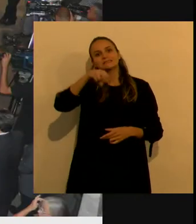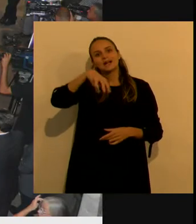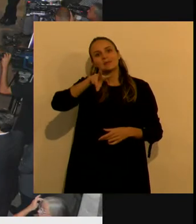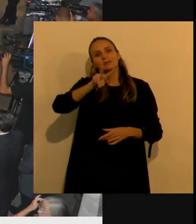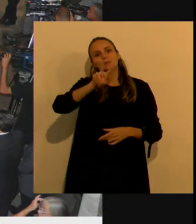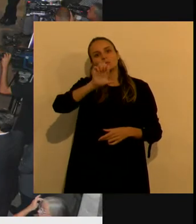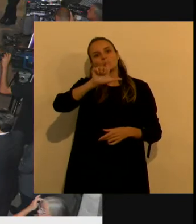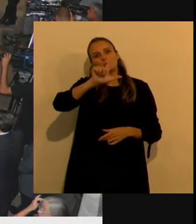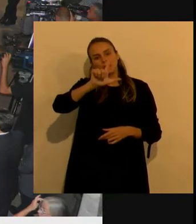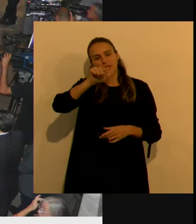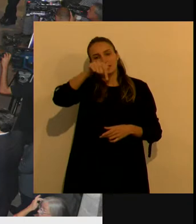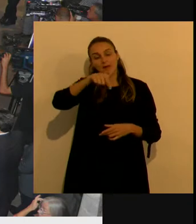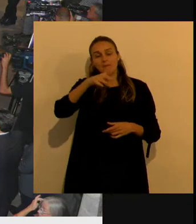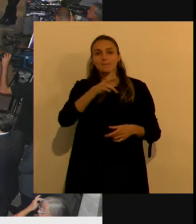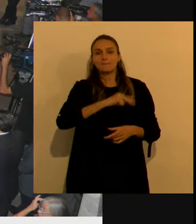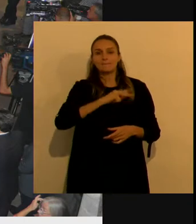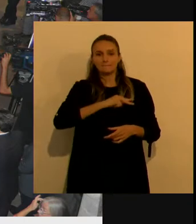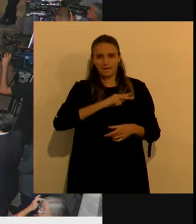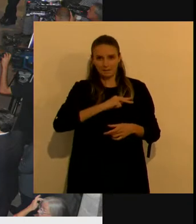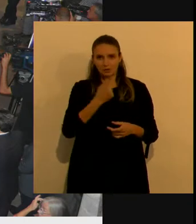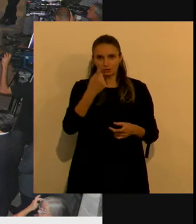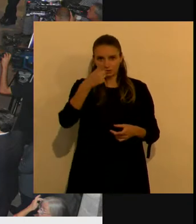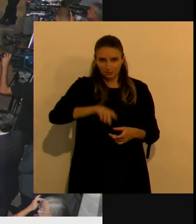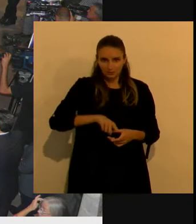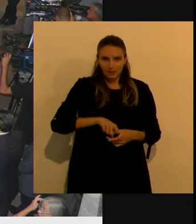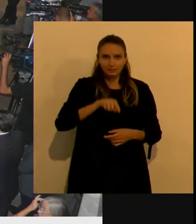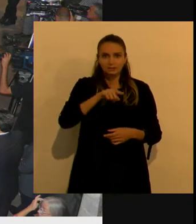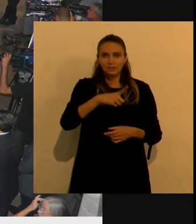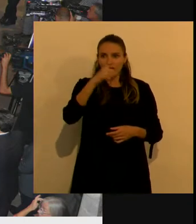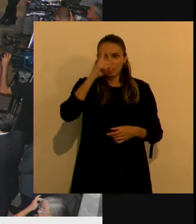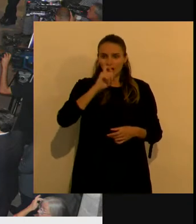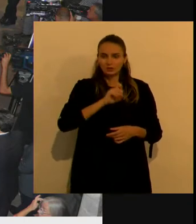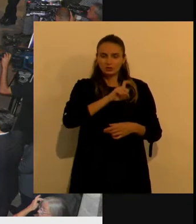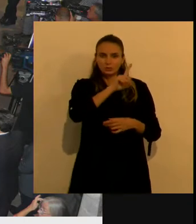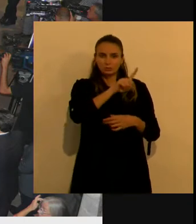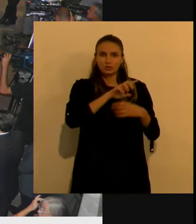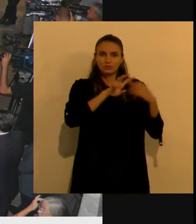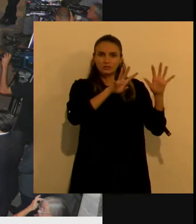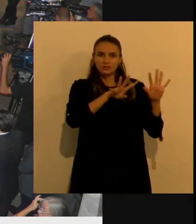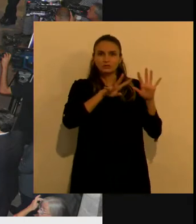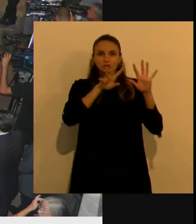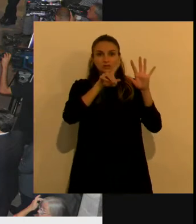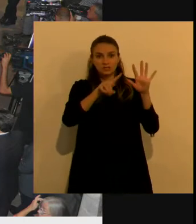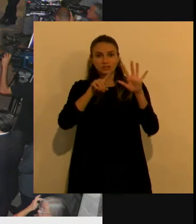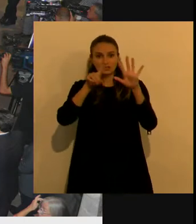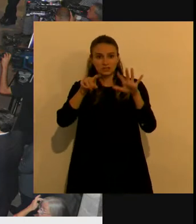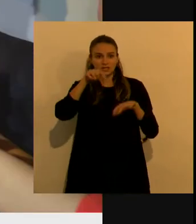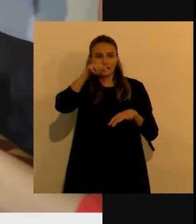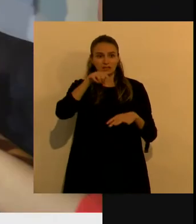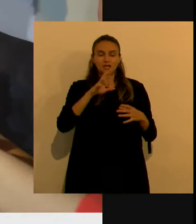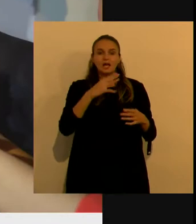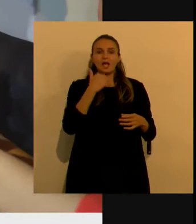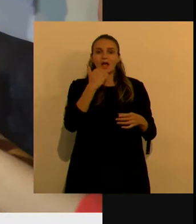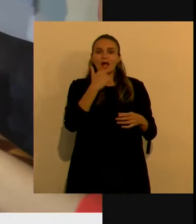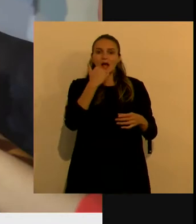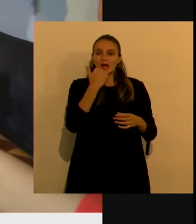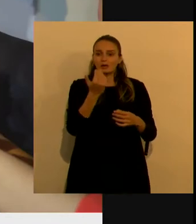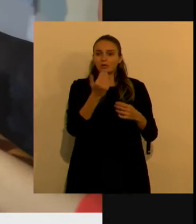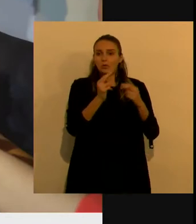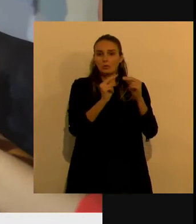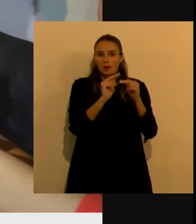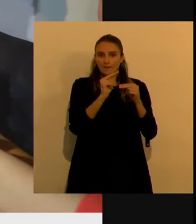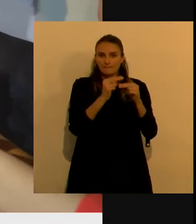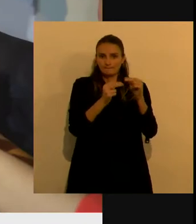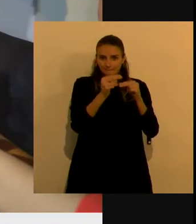su premio en 1966 por el descubrimiento de una partícula subatómica, y que de buenas, después